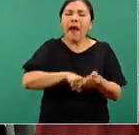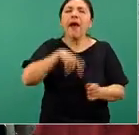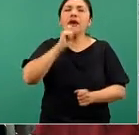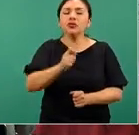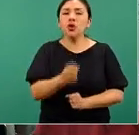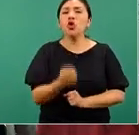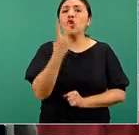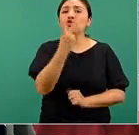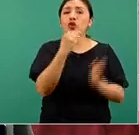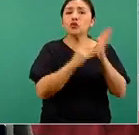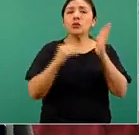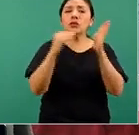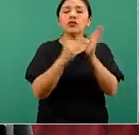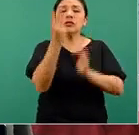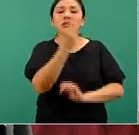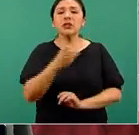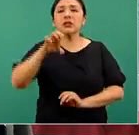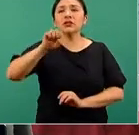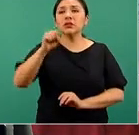las